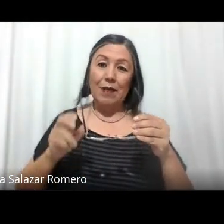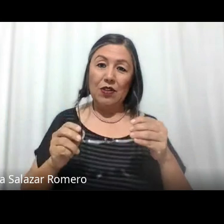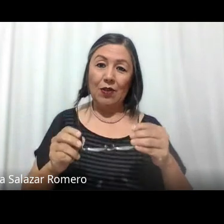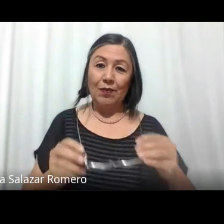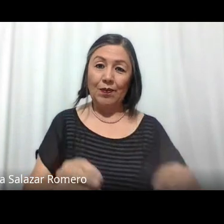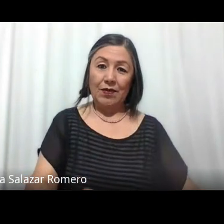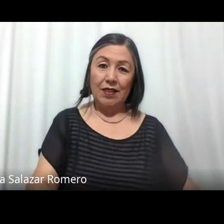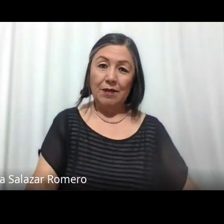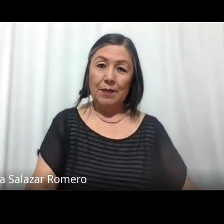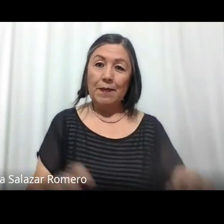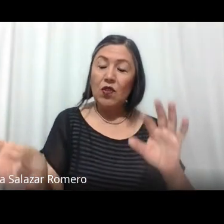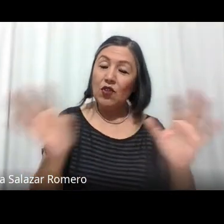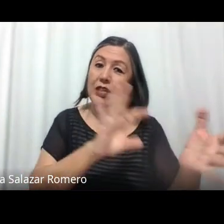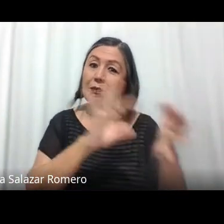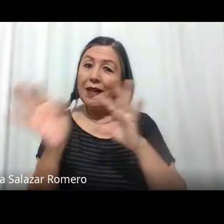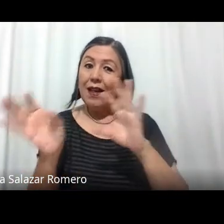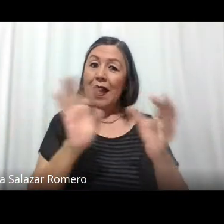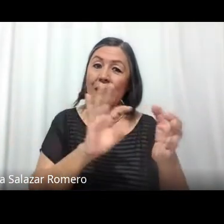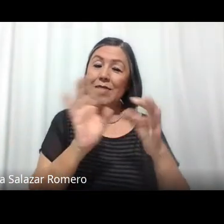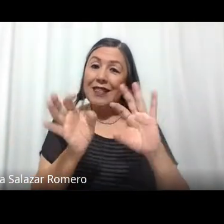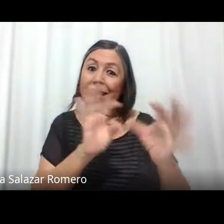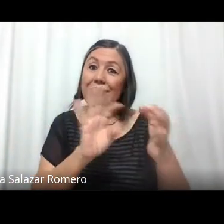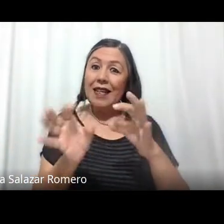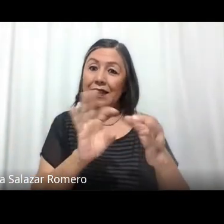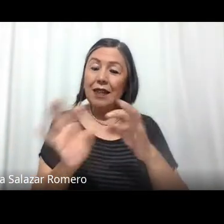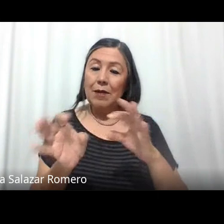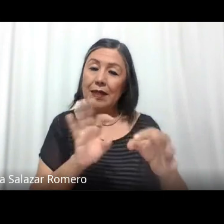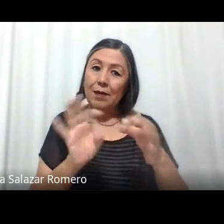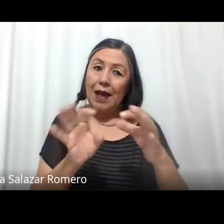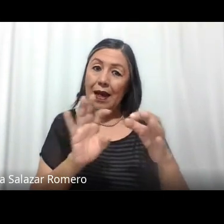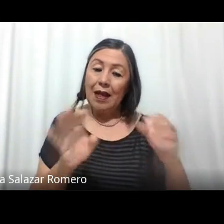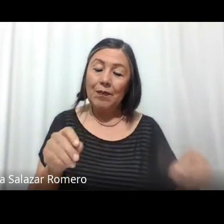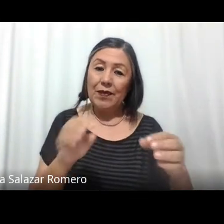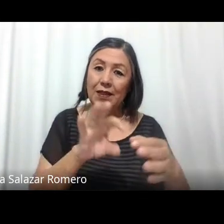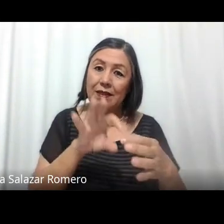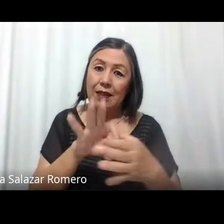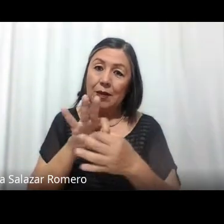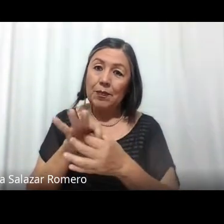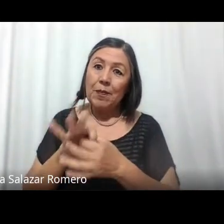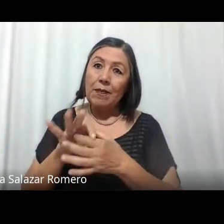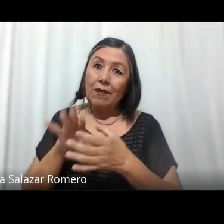el español, ¿sí? No siempre hay una seña que va,